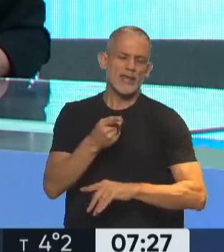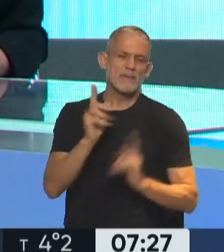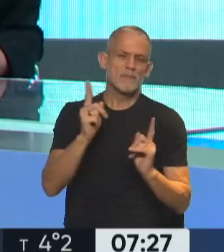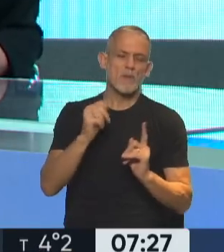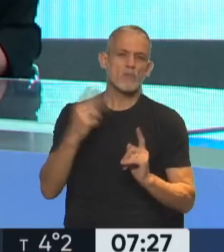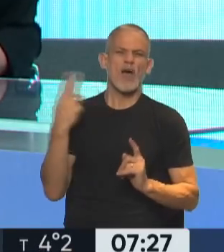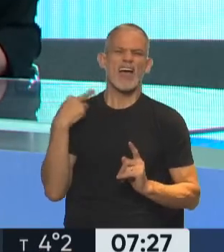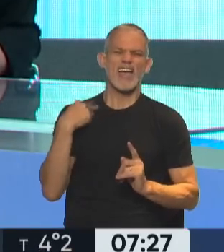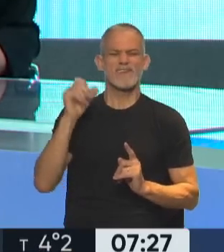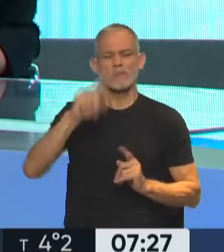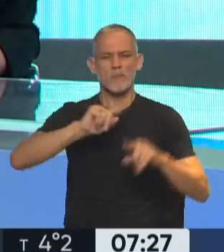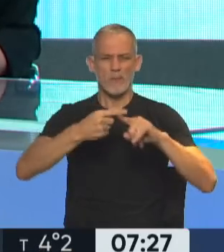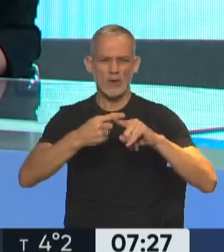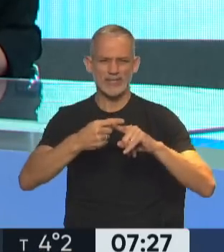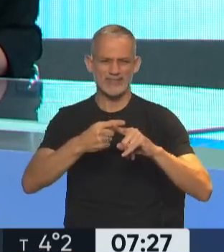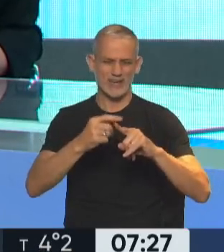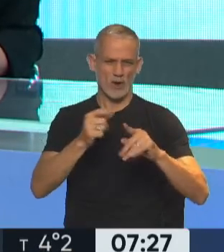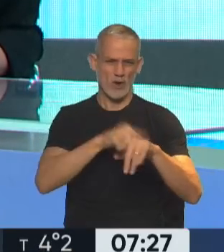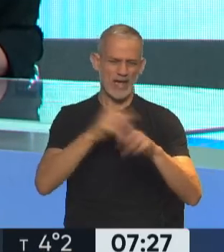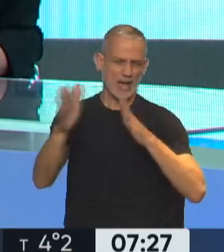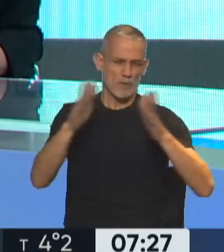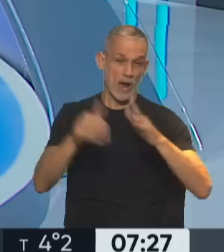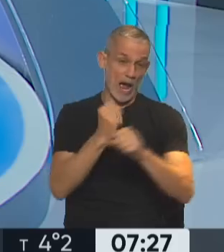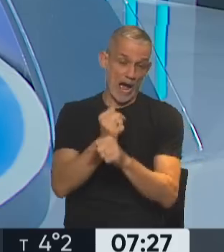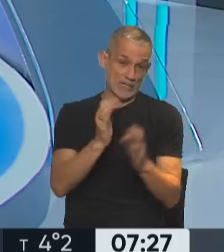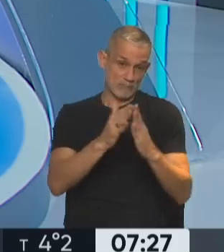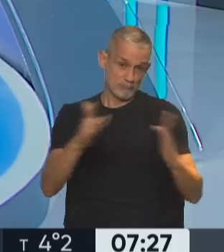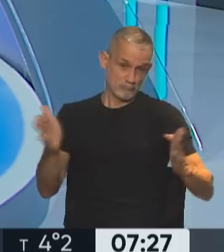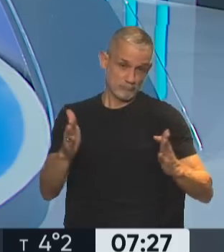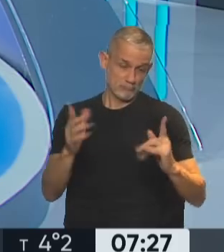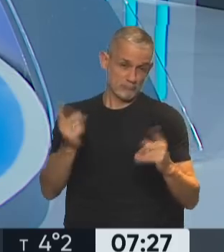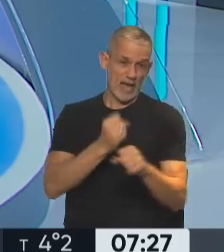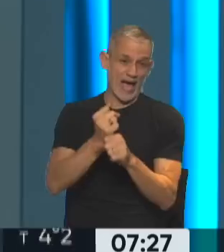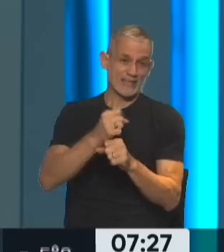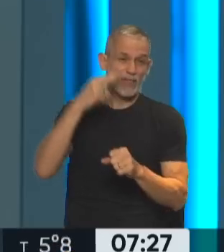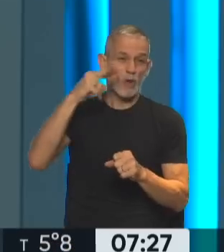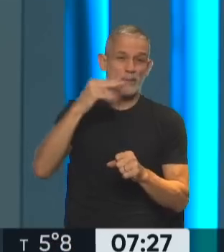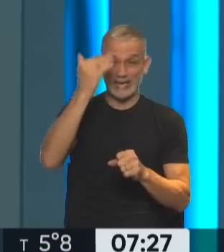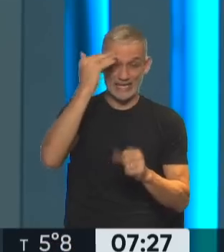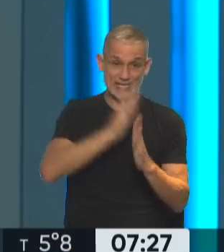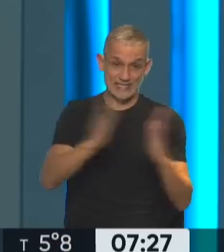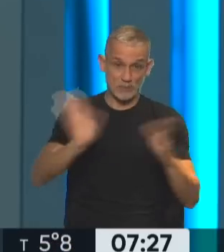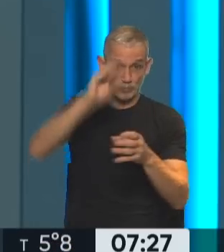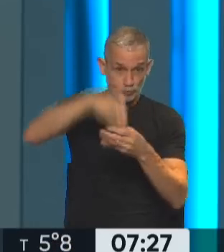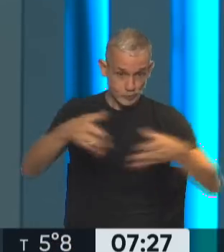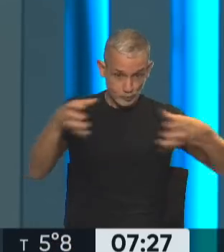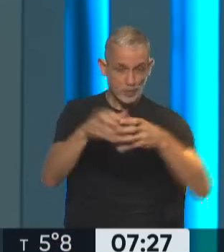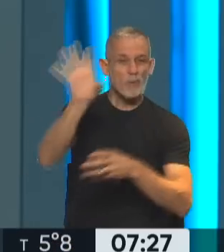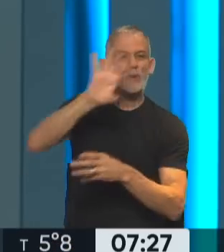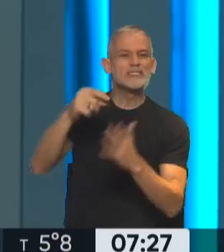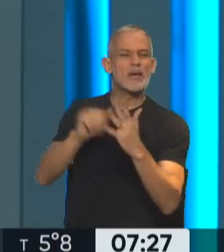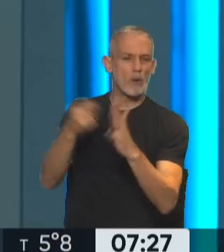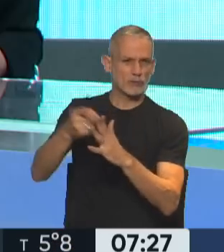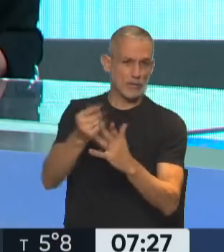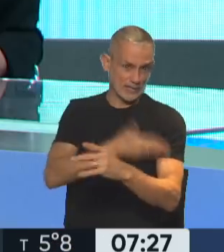jefe político de Batakis durante... ¿Hasta cuándo? Ya sigue siendo el jefe político. Hasta 2015 integró su gabinete en la provincia de Buenos